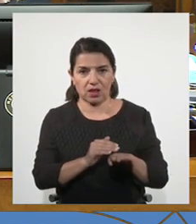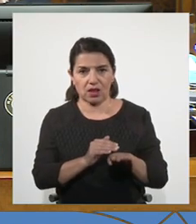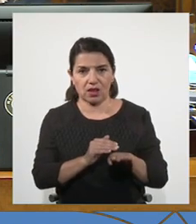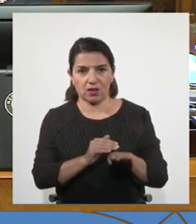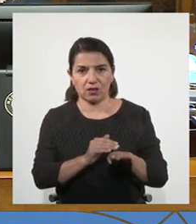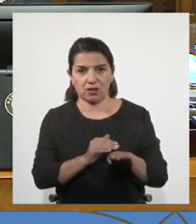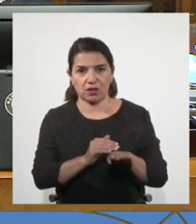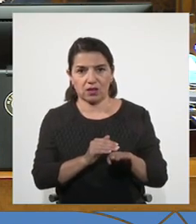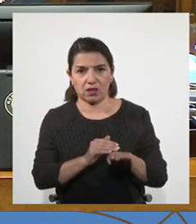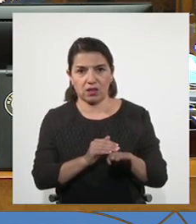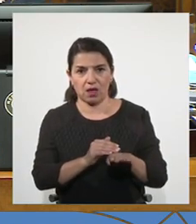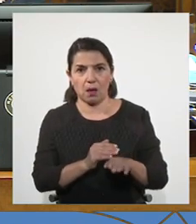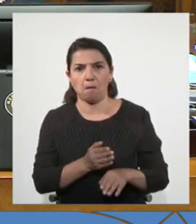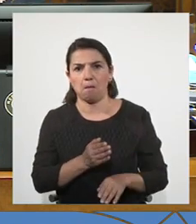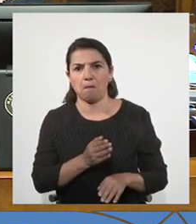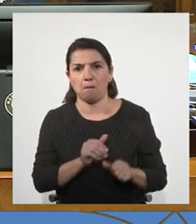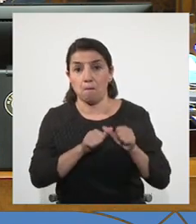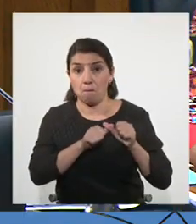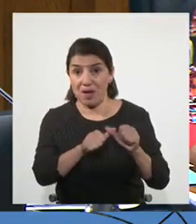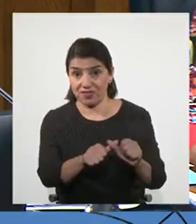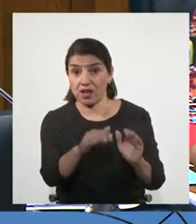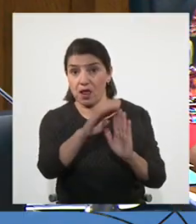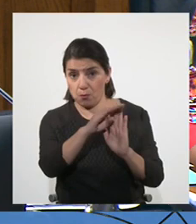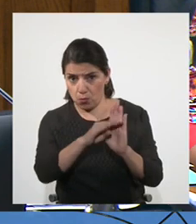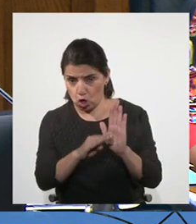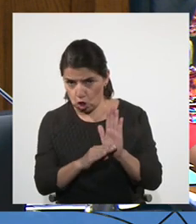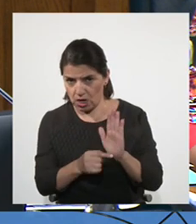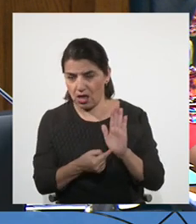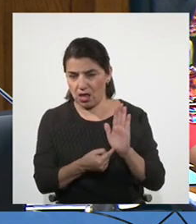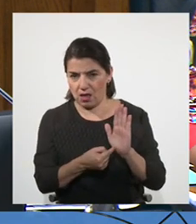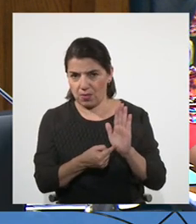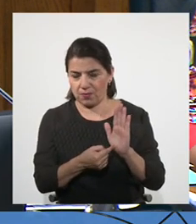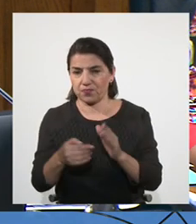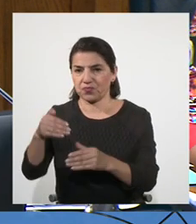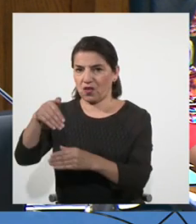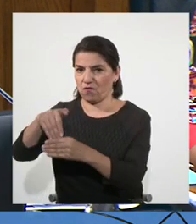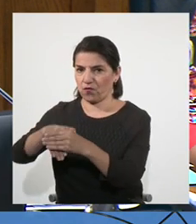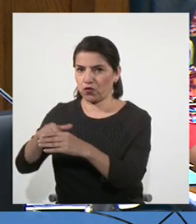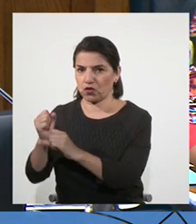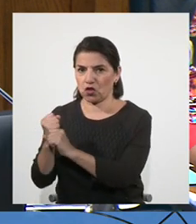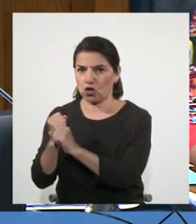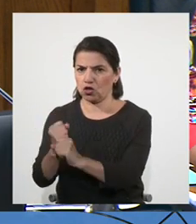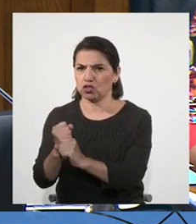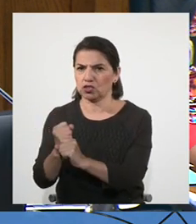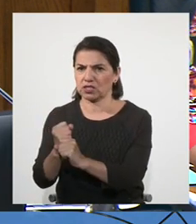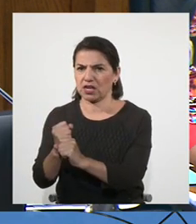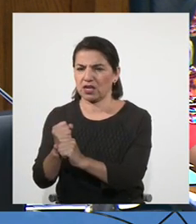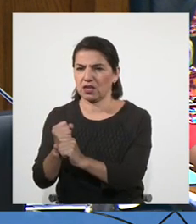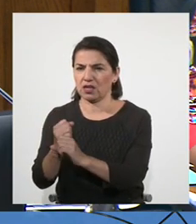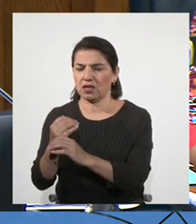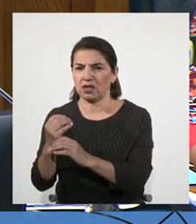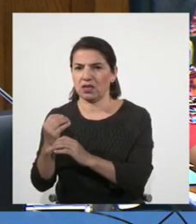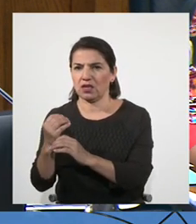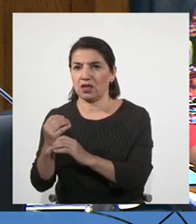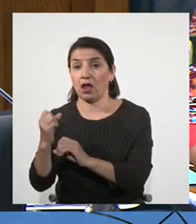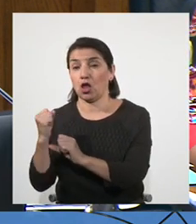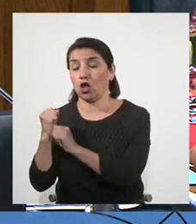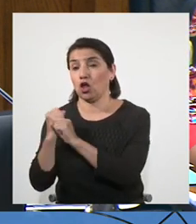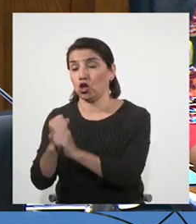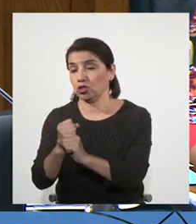mantener el programa. El voto en contra es para votar en contra del